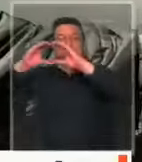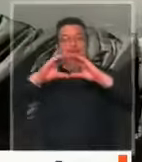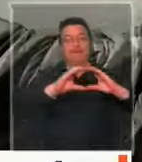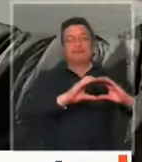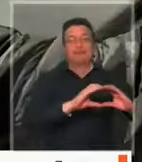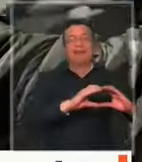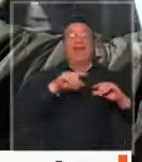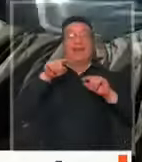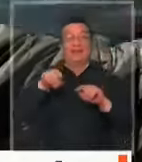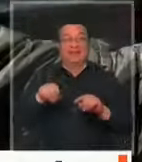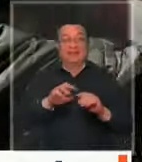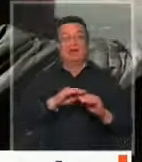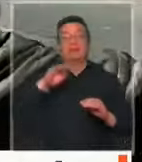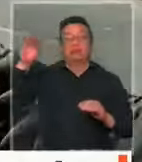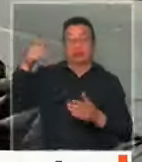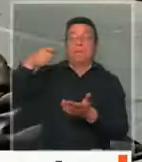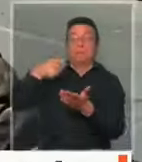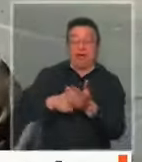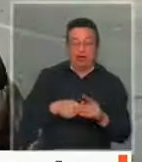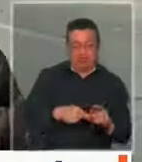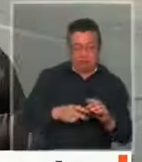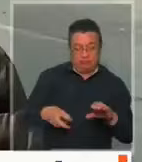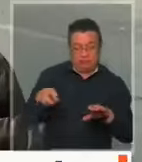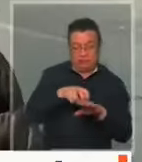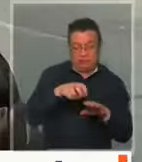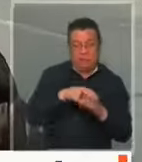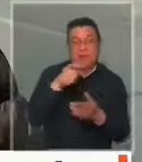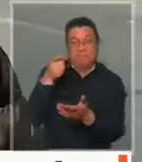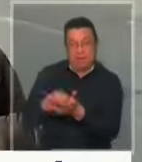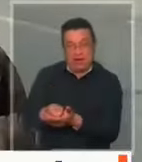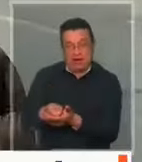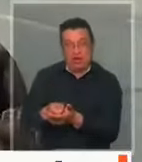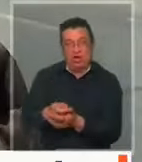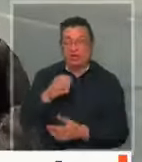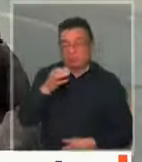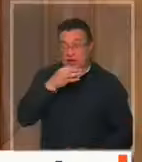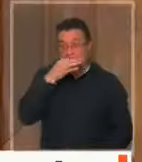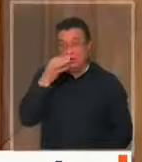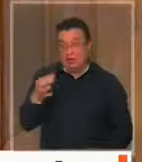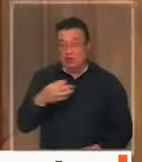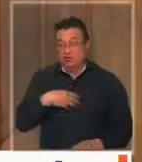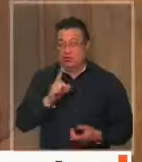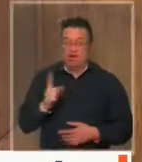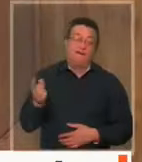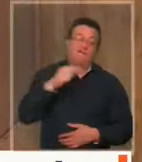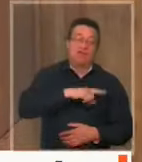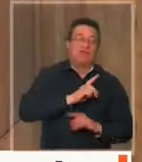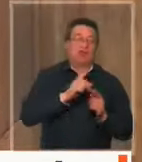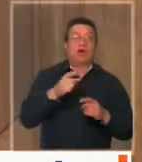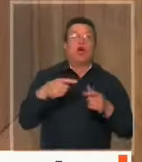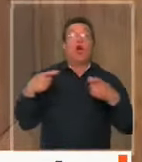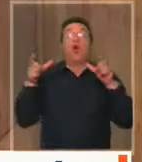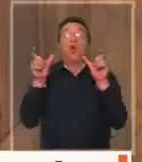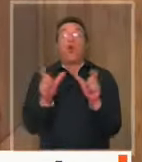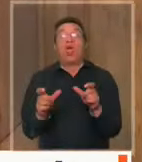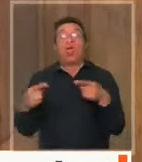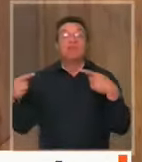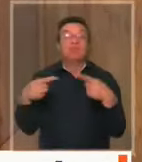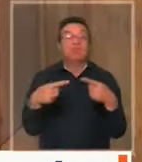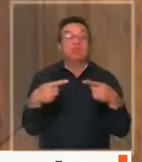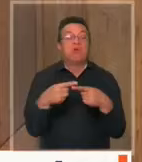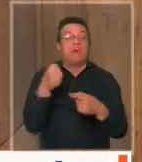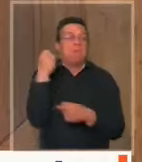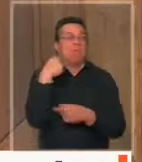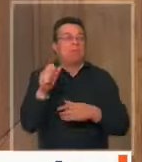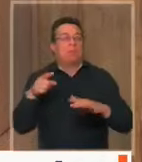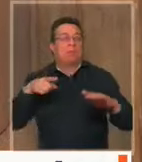hace el cobro al salir. Entonces ellos manifestaron que se devolvía. Discutieron con el guardia, al final igual entraron,